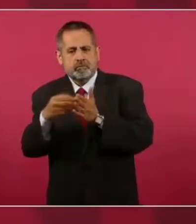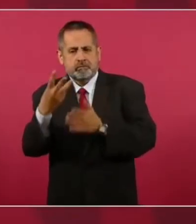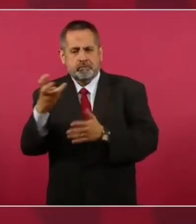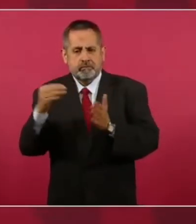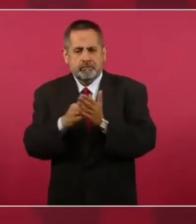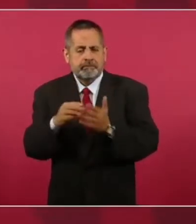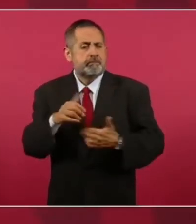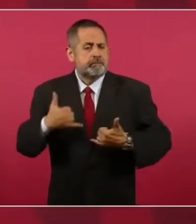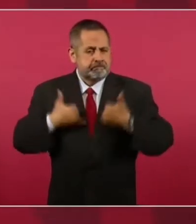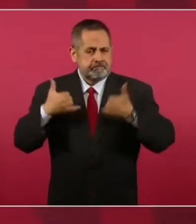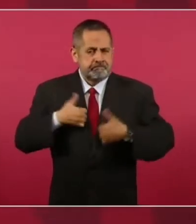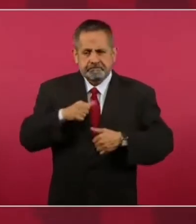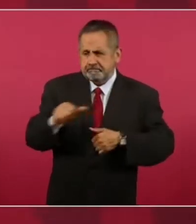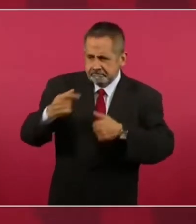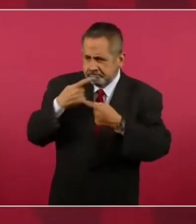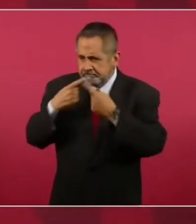2.300.000 jóvenes,